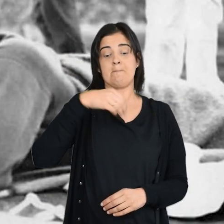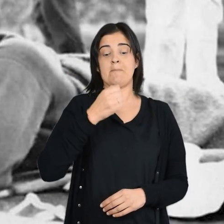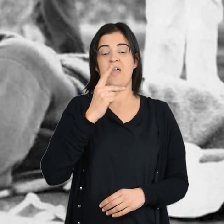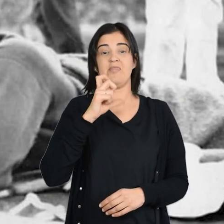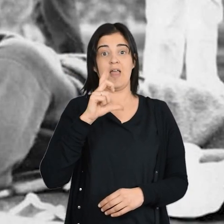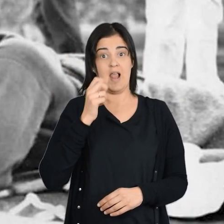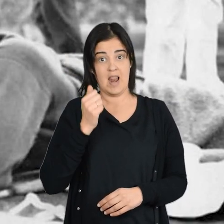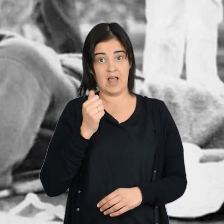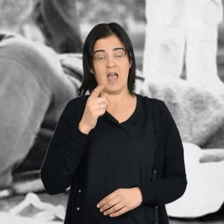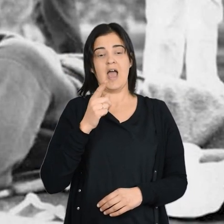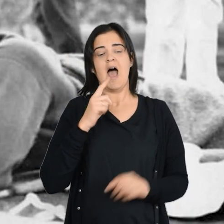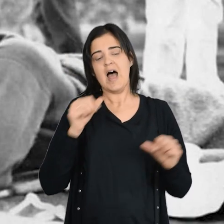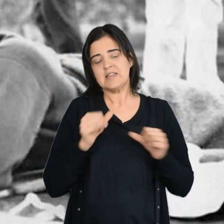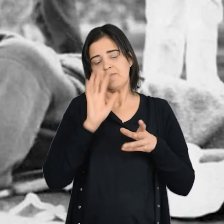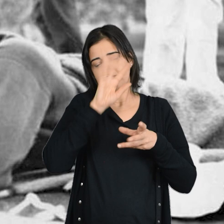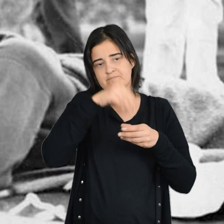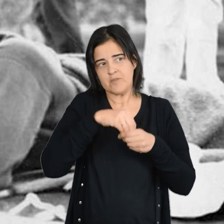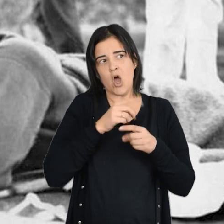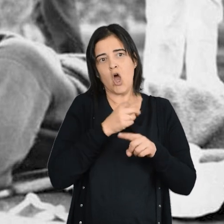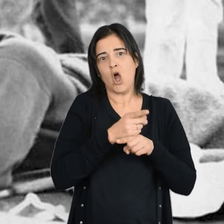activista contra la Park